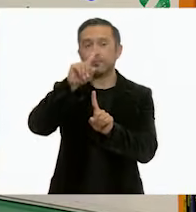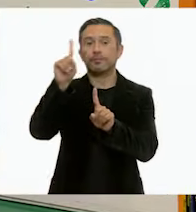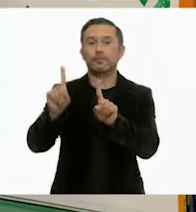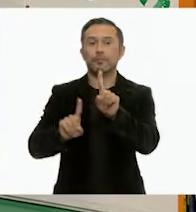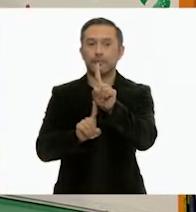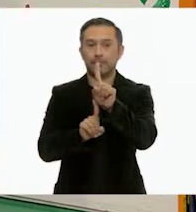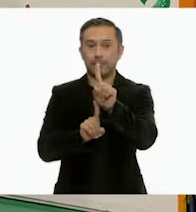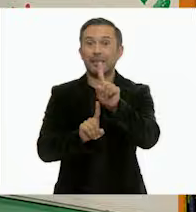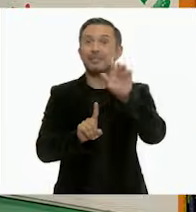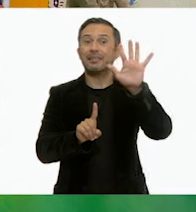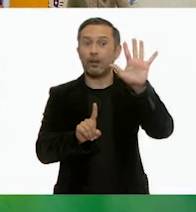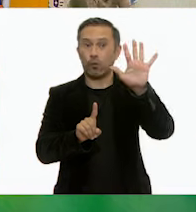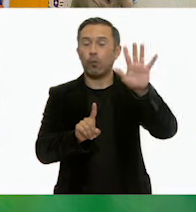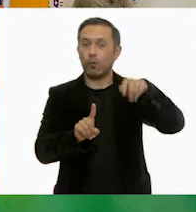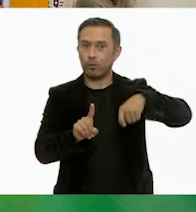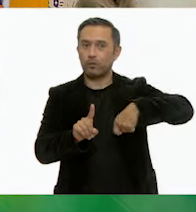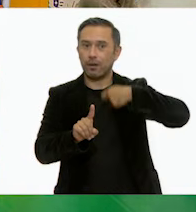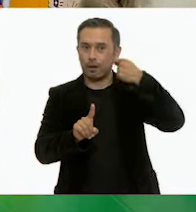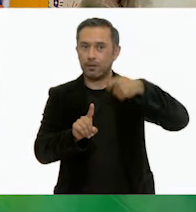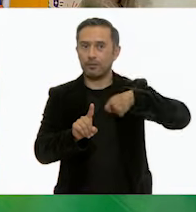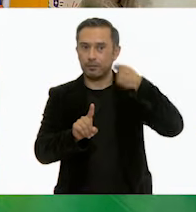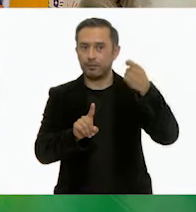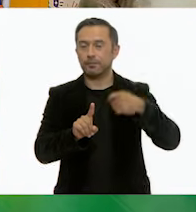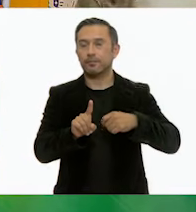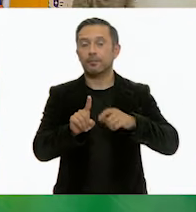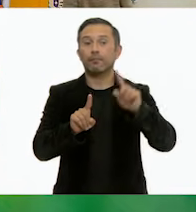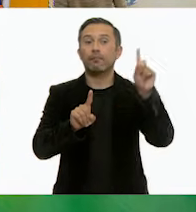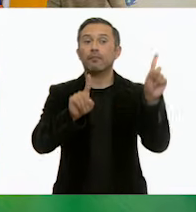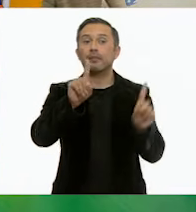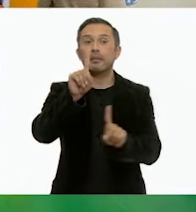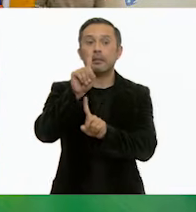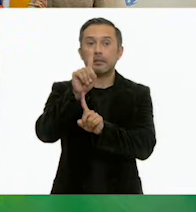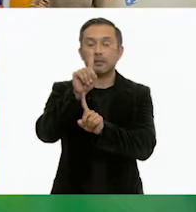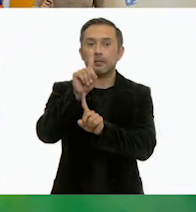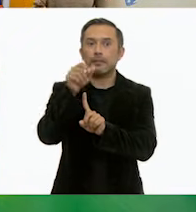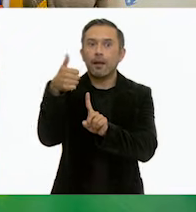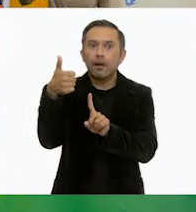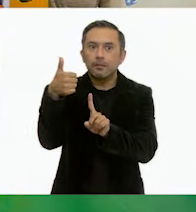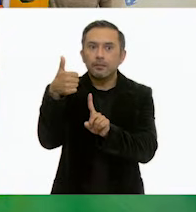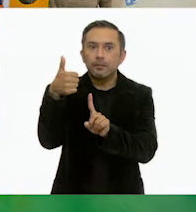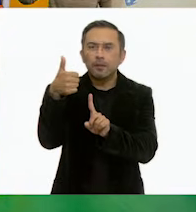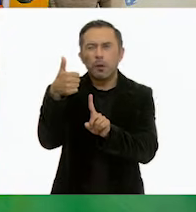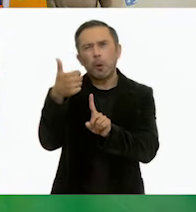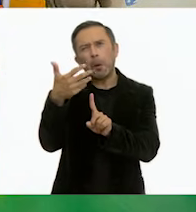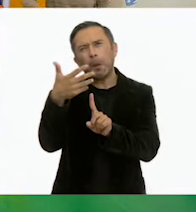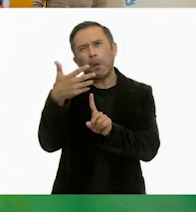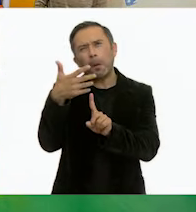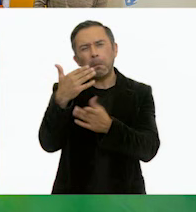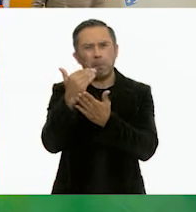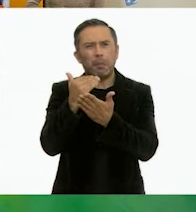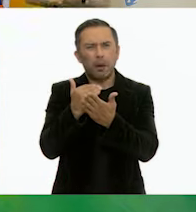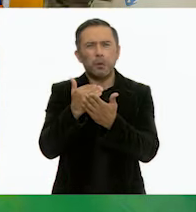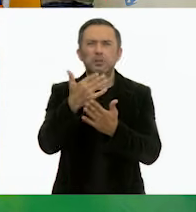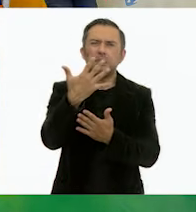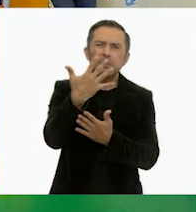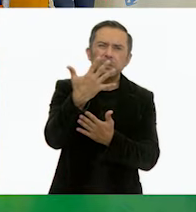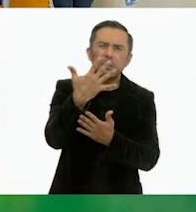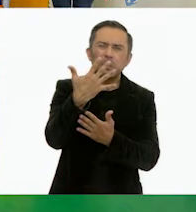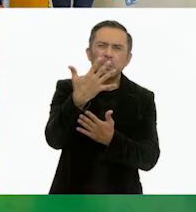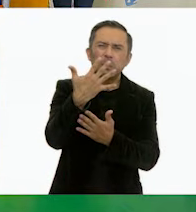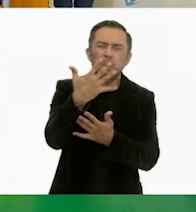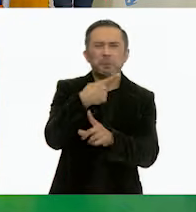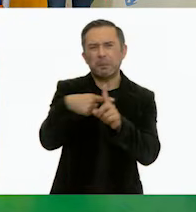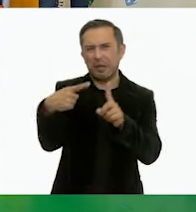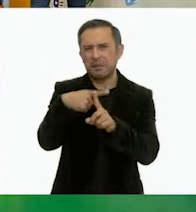Cinco. Cinco cucharas. Seis. Cinco y casi seis. Muy bien, cinco y